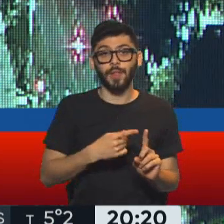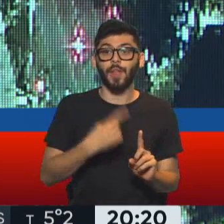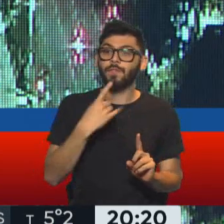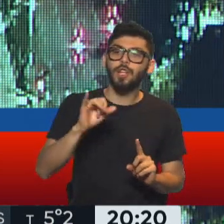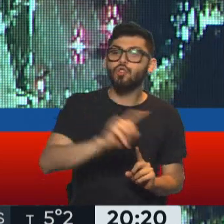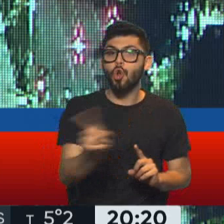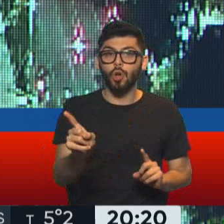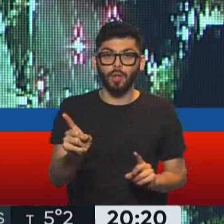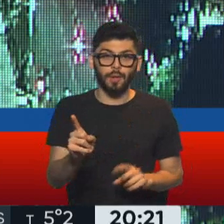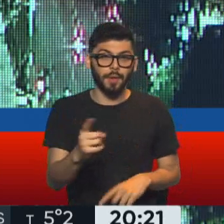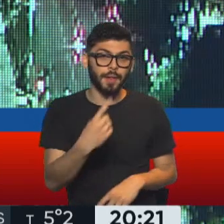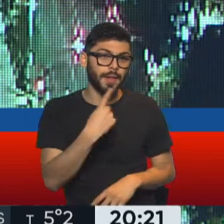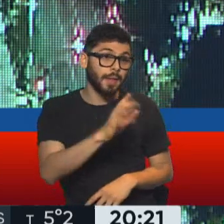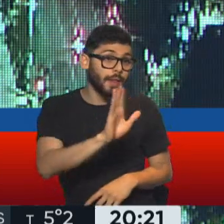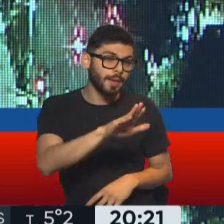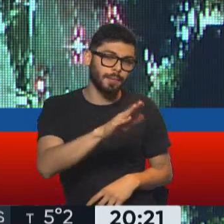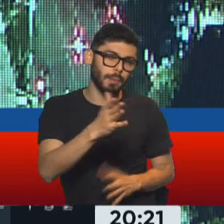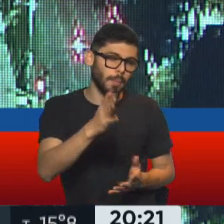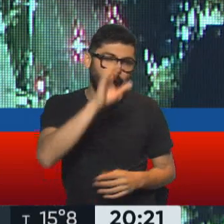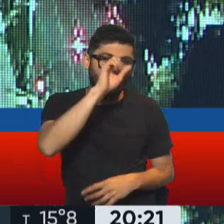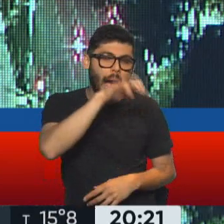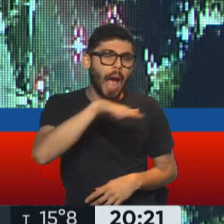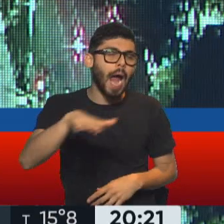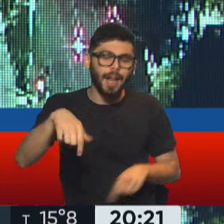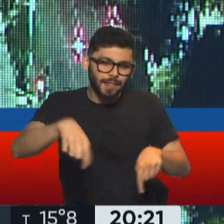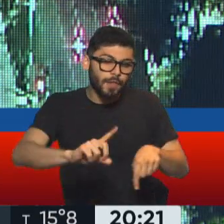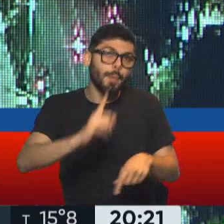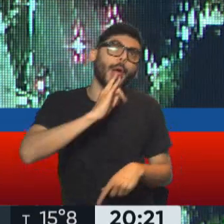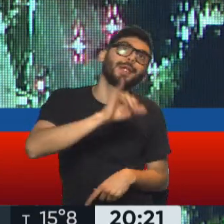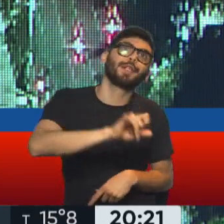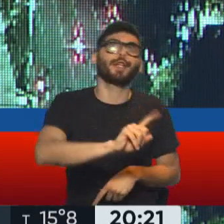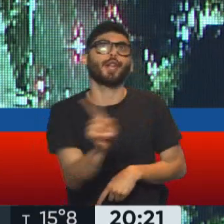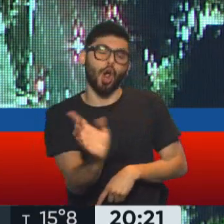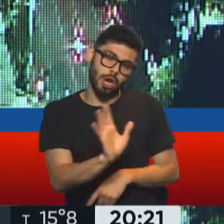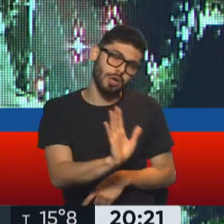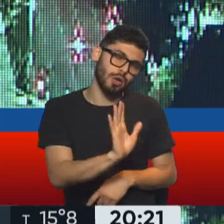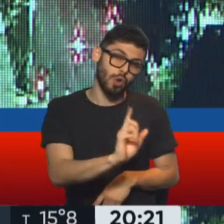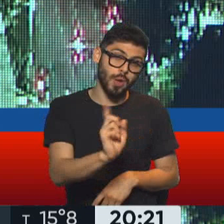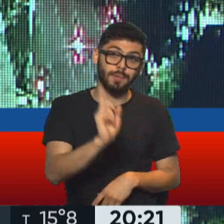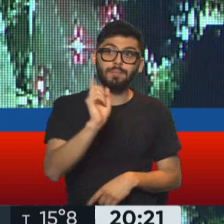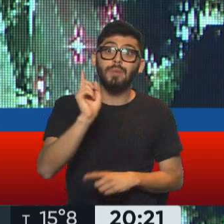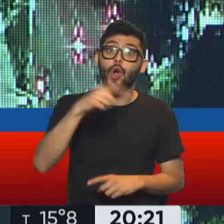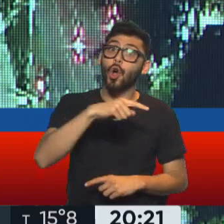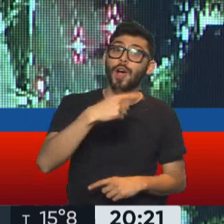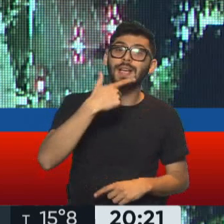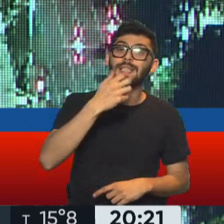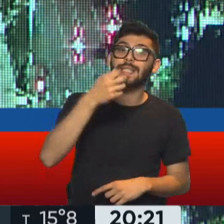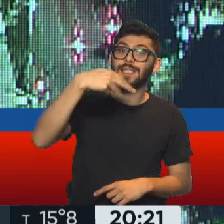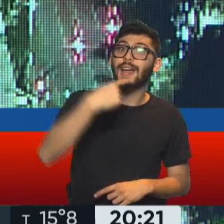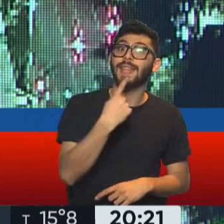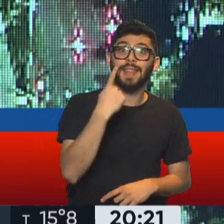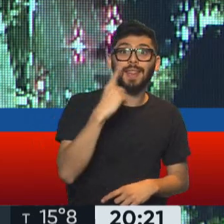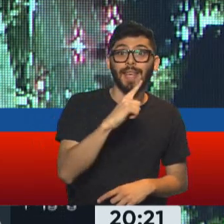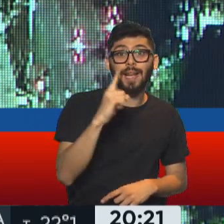no, perdón, esto no es el jardín de infantes para que te responda por sí o por no. En cambio, Santilli, por ahora, a lo